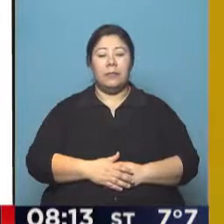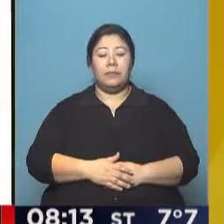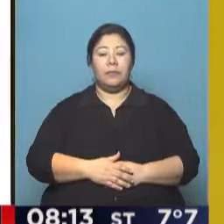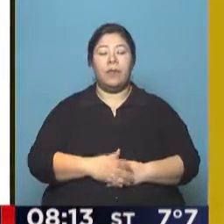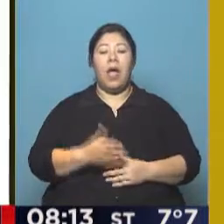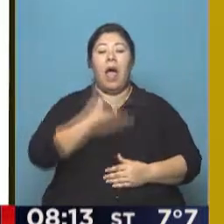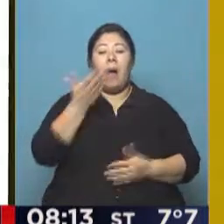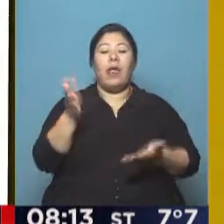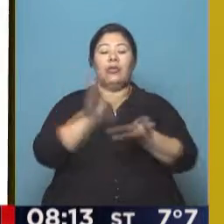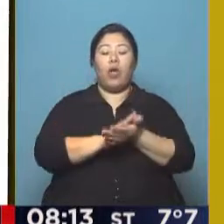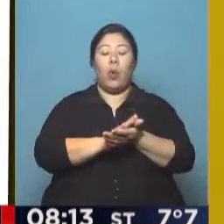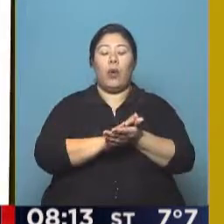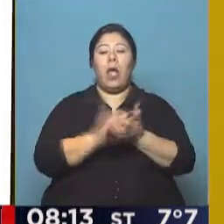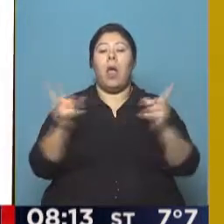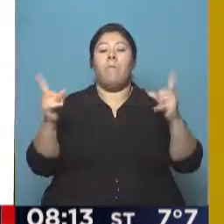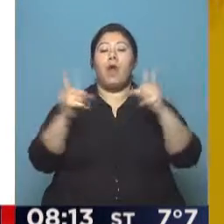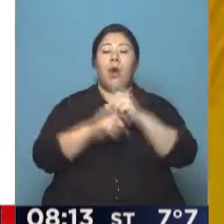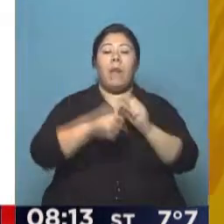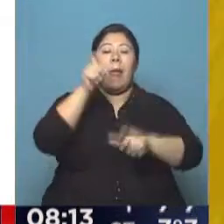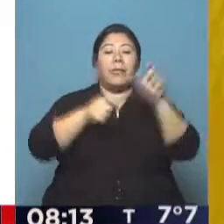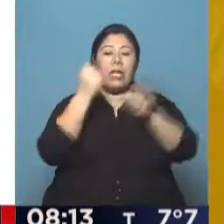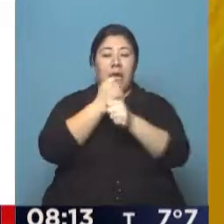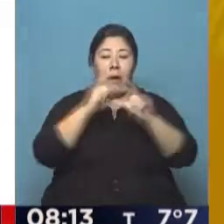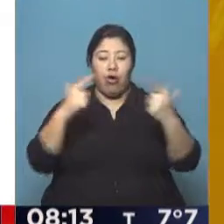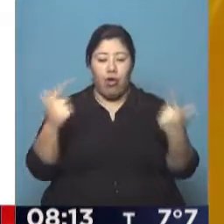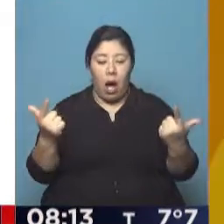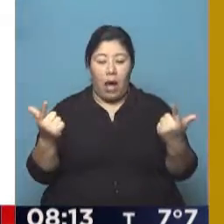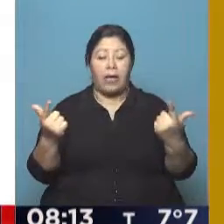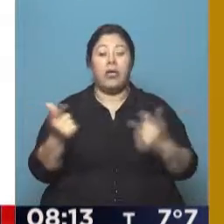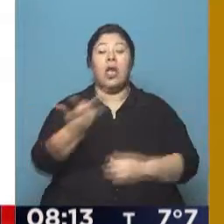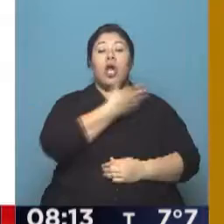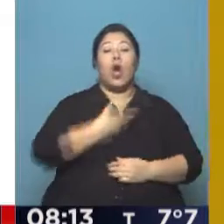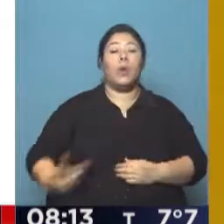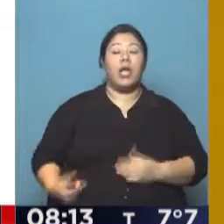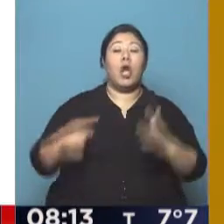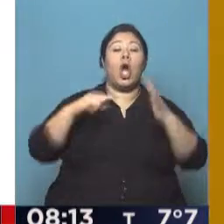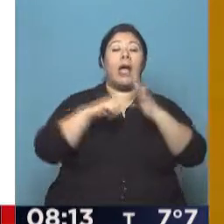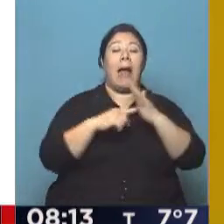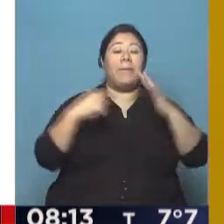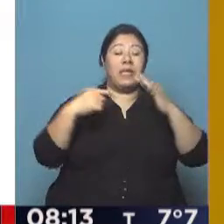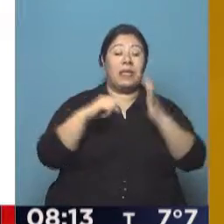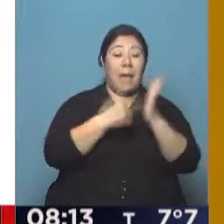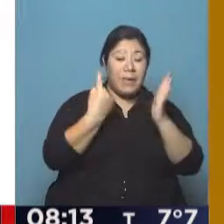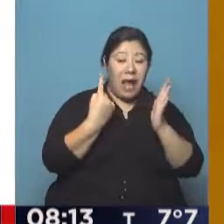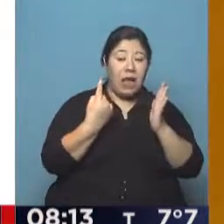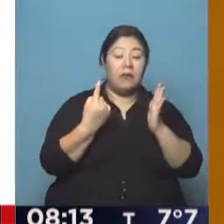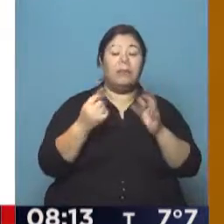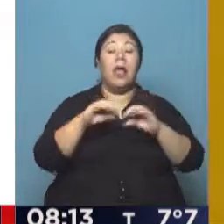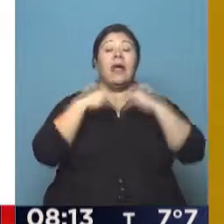crisis del desempleo. Habla de las estadísticas del gobierno porteño que dejan al desnudo las explicaciones oficiales